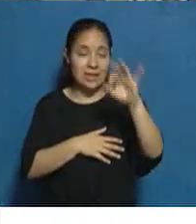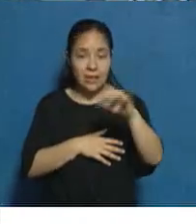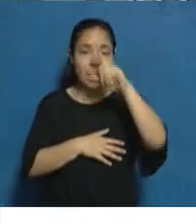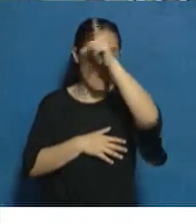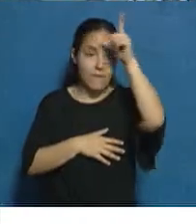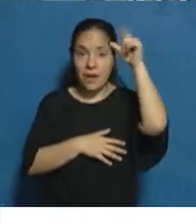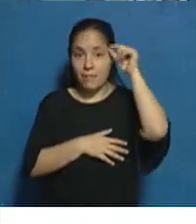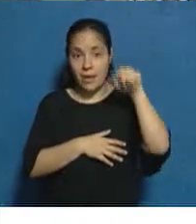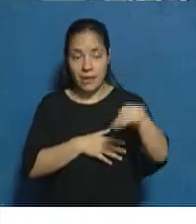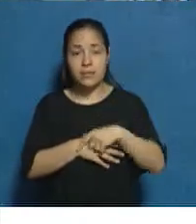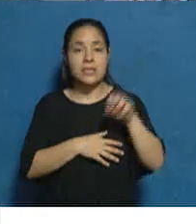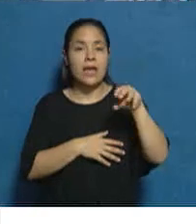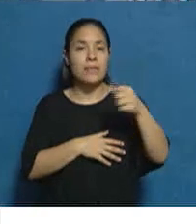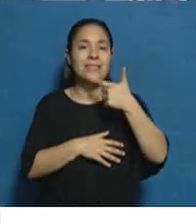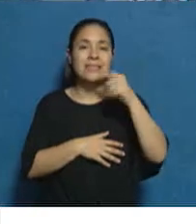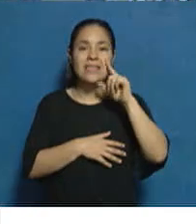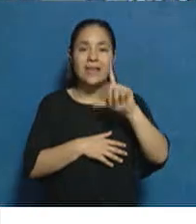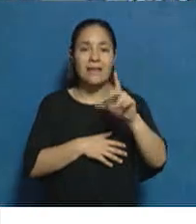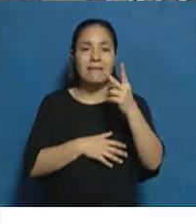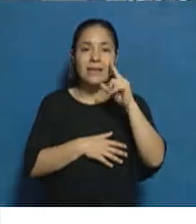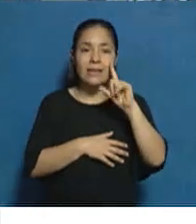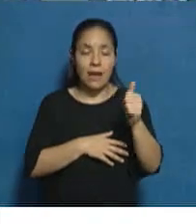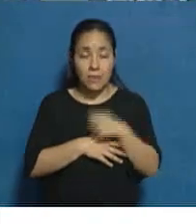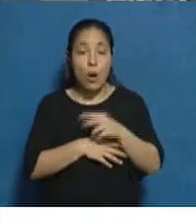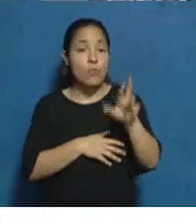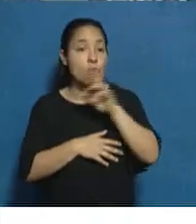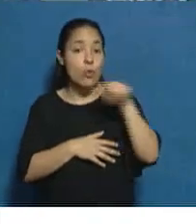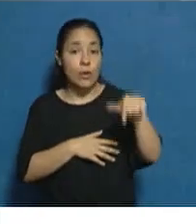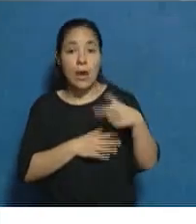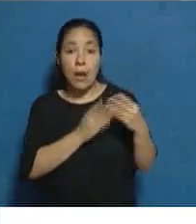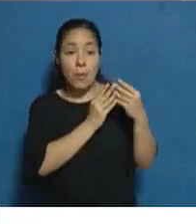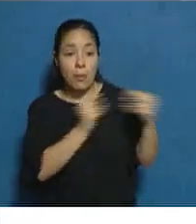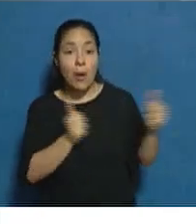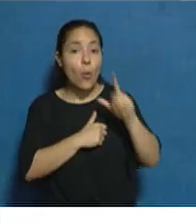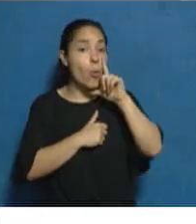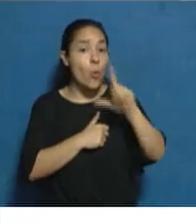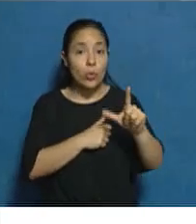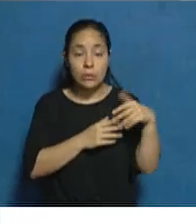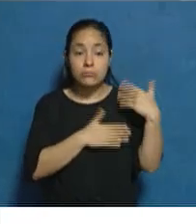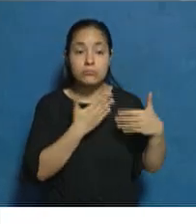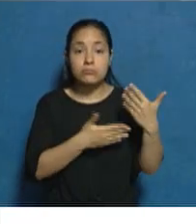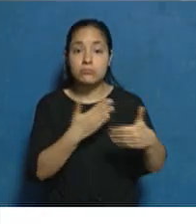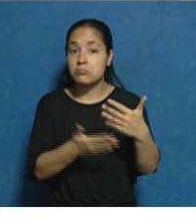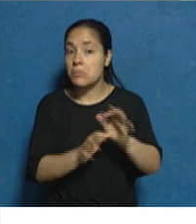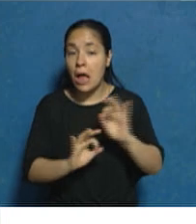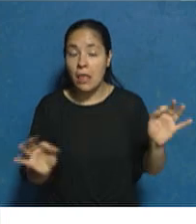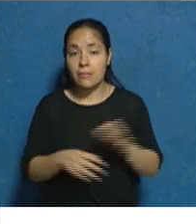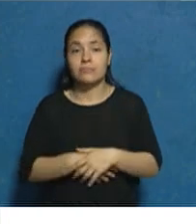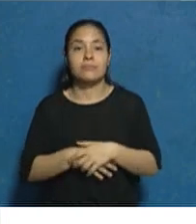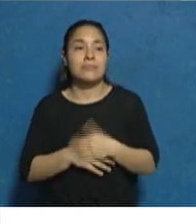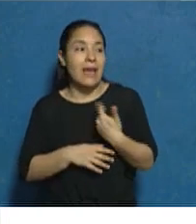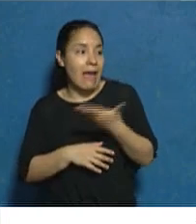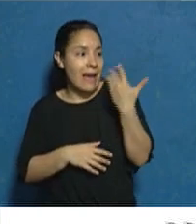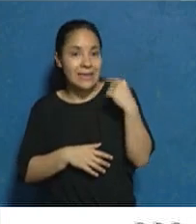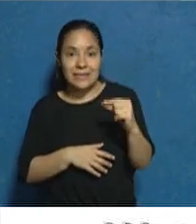hablando de Silvia Chávez, una mujer que no se la ve desde el mes de julio, pero que en las últimas horas se